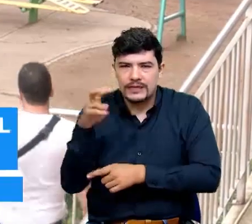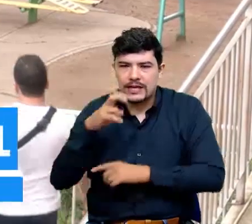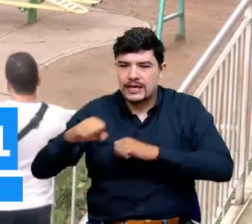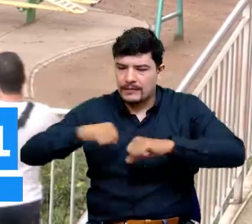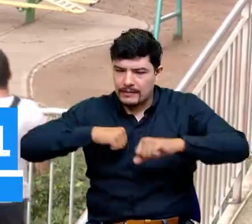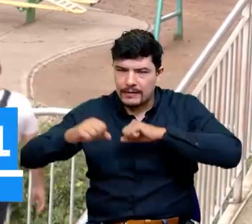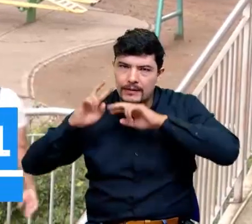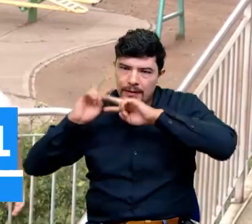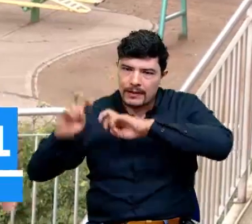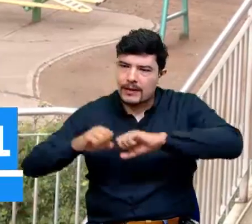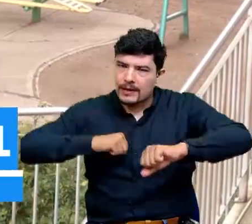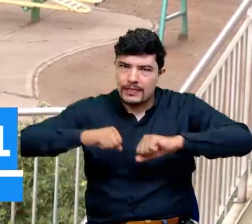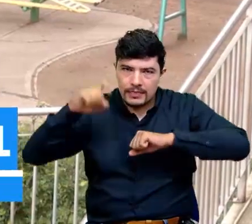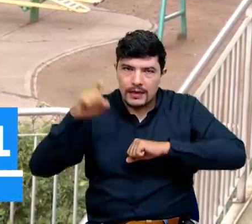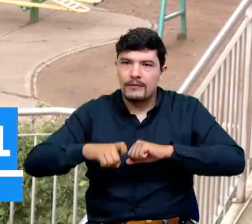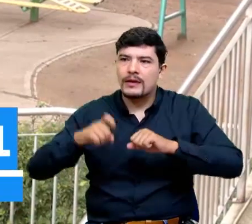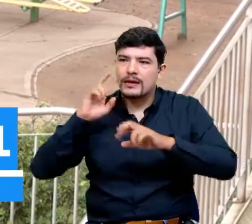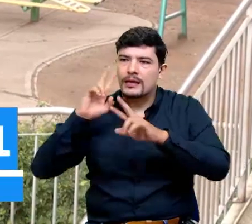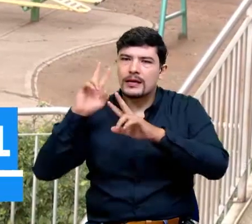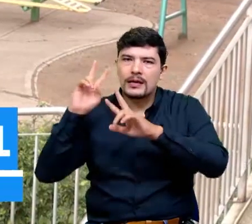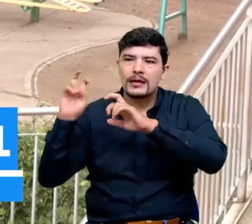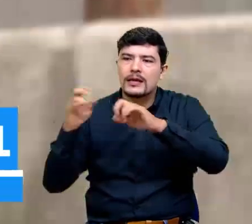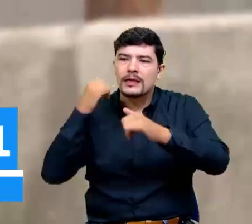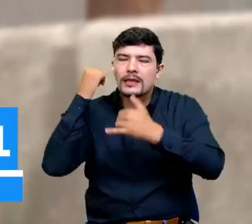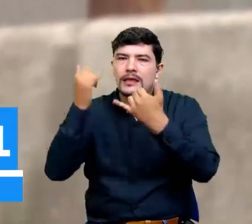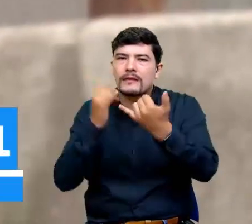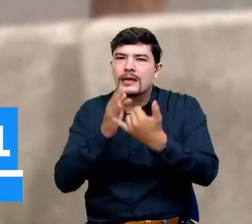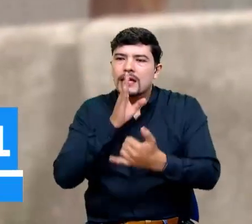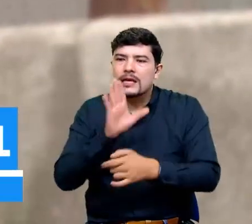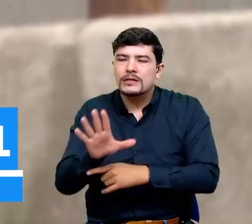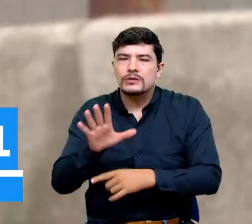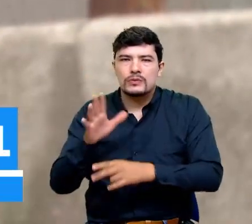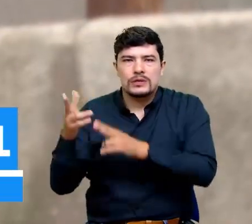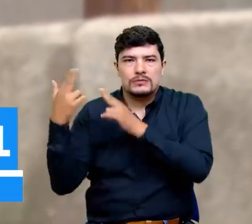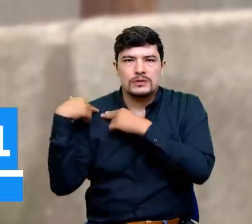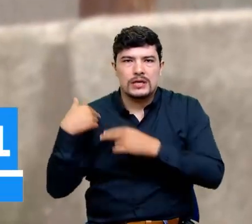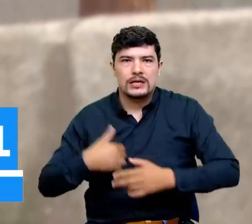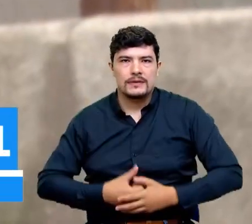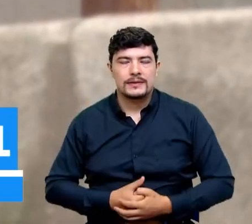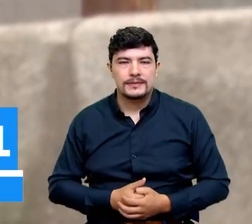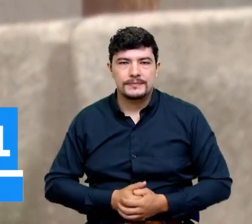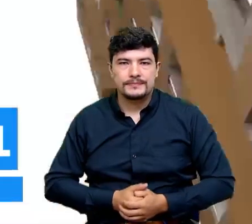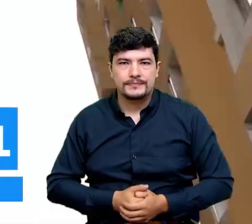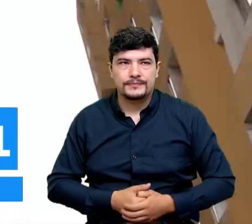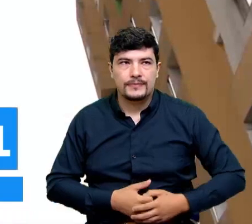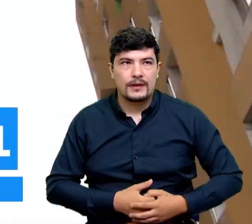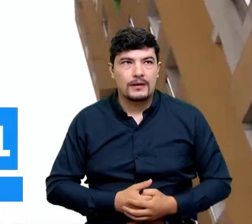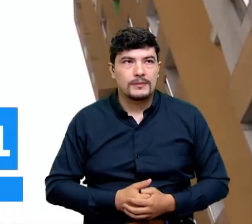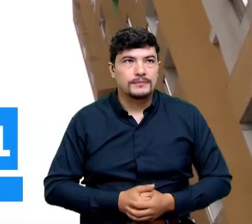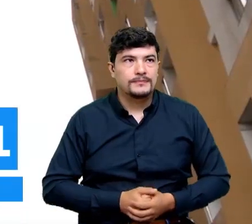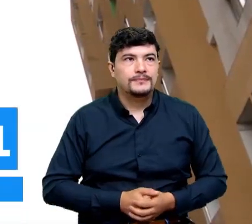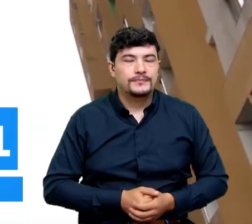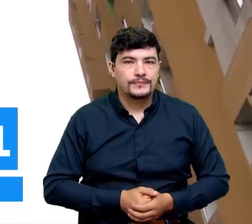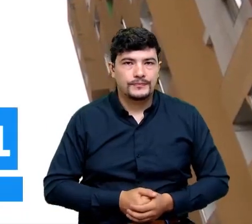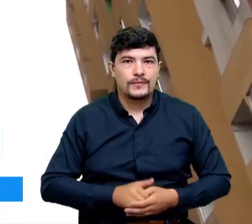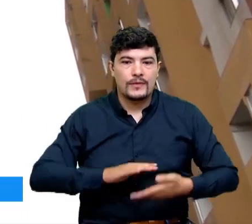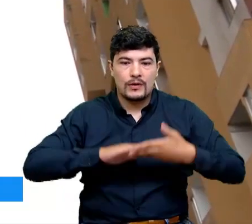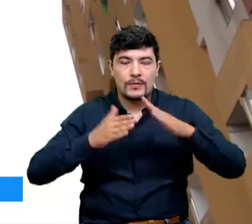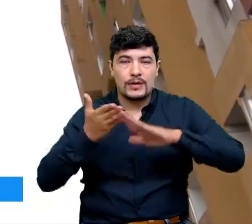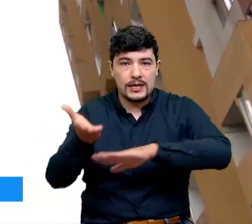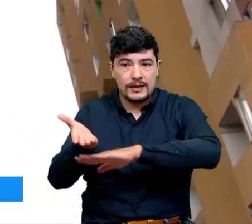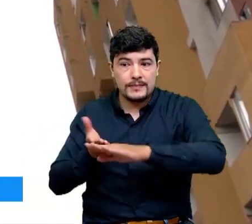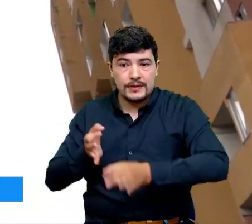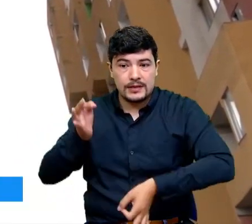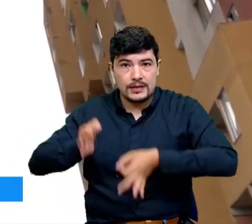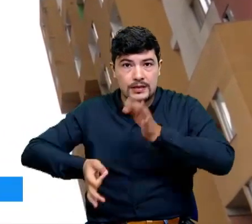hoy siente dolor por una mascota que quizás no tuvo fuerzas para defenderse antes de ser lanzado al vacío.